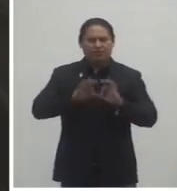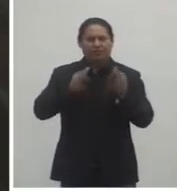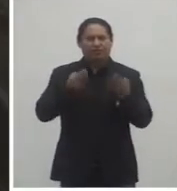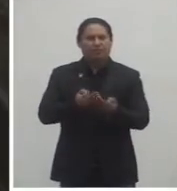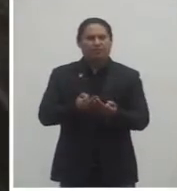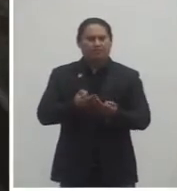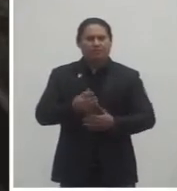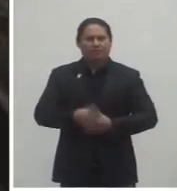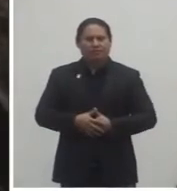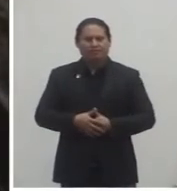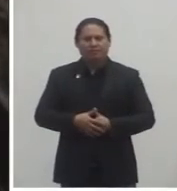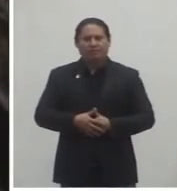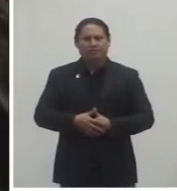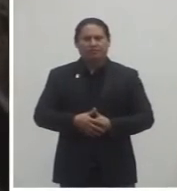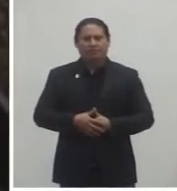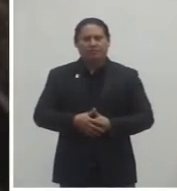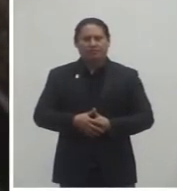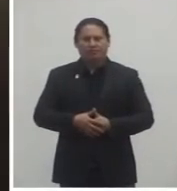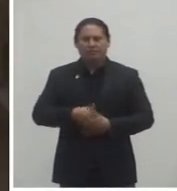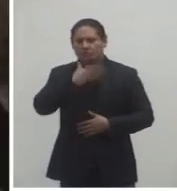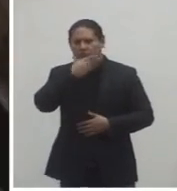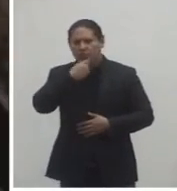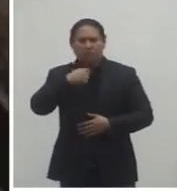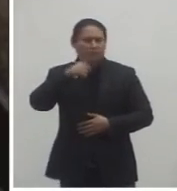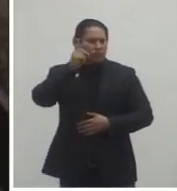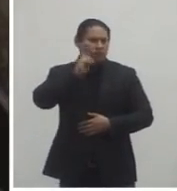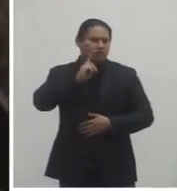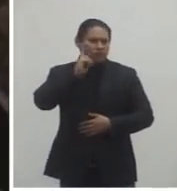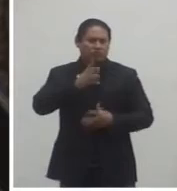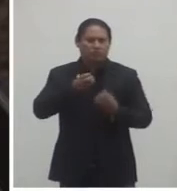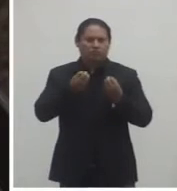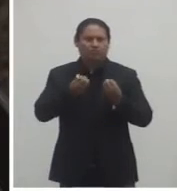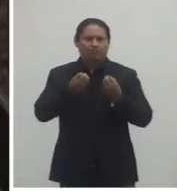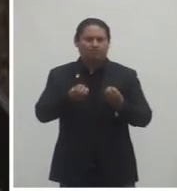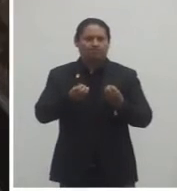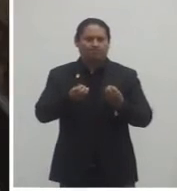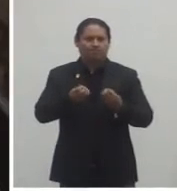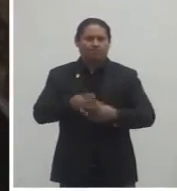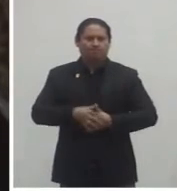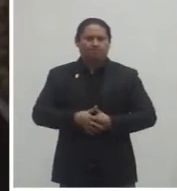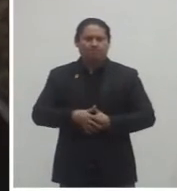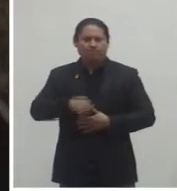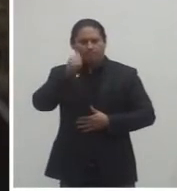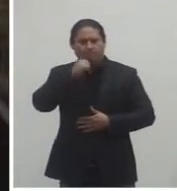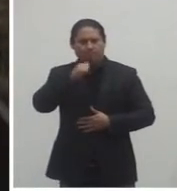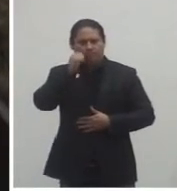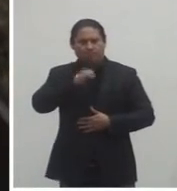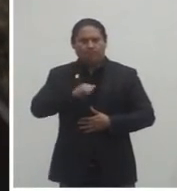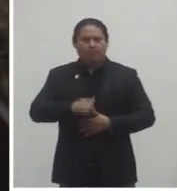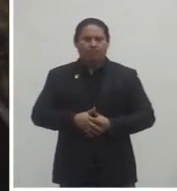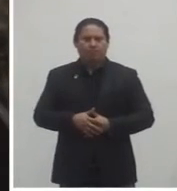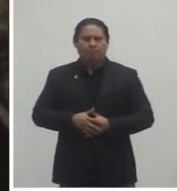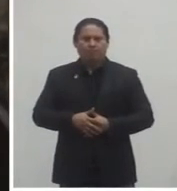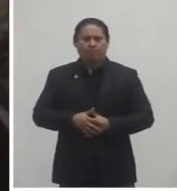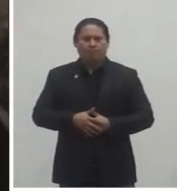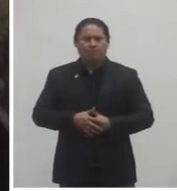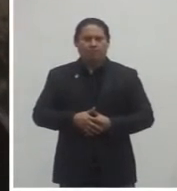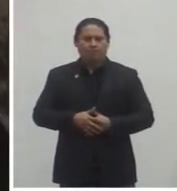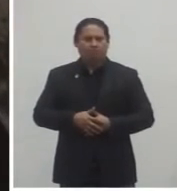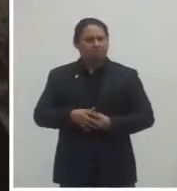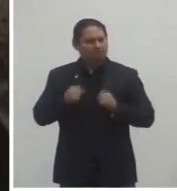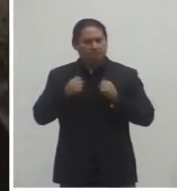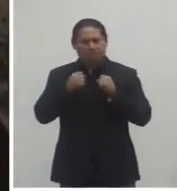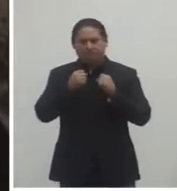circunstancias abundaron las chiapanecas y los chiapanecos, siempre, siempre dispuestas y